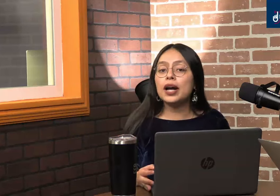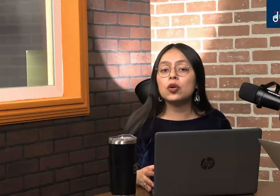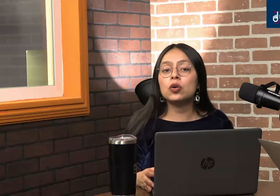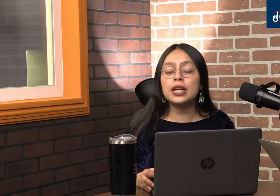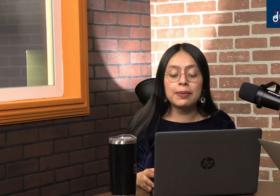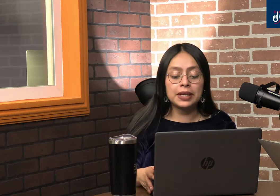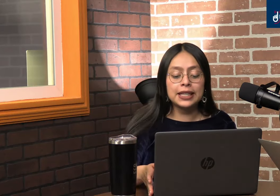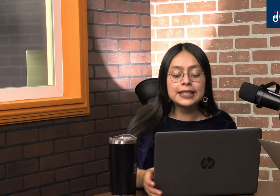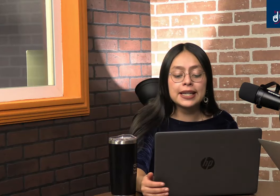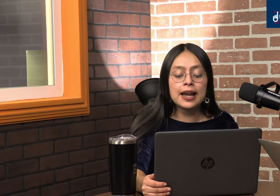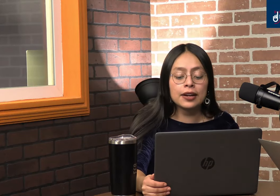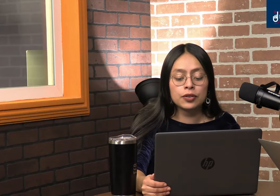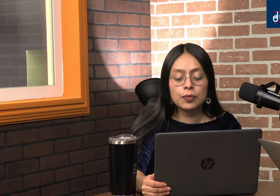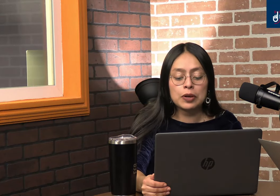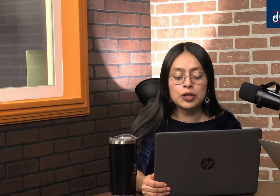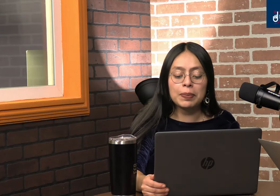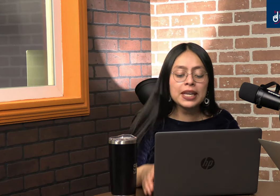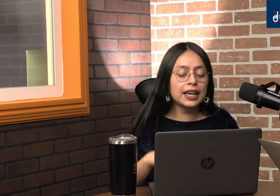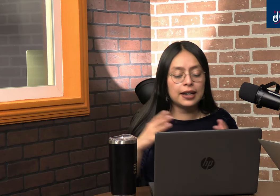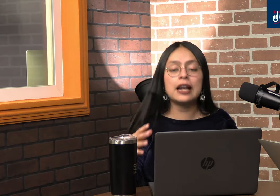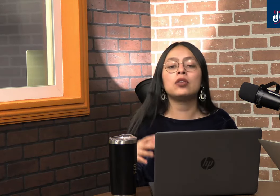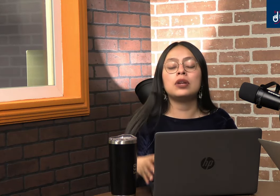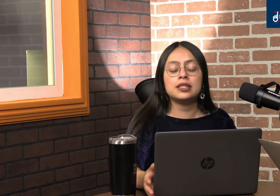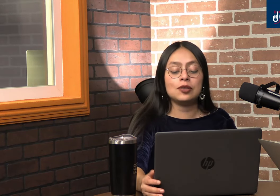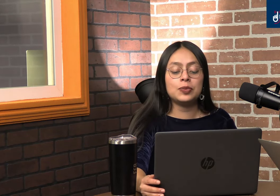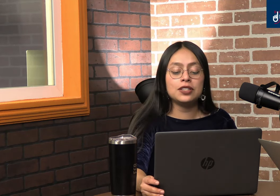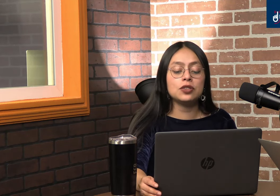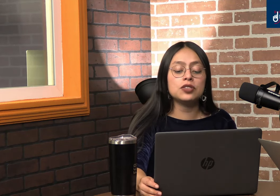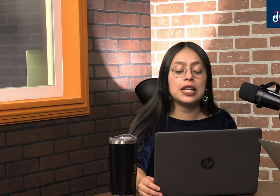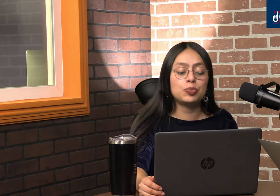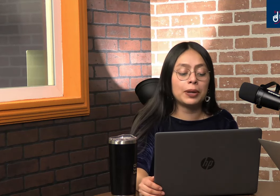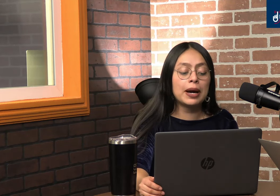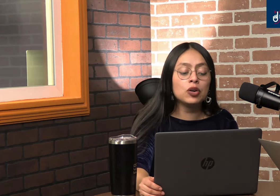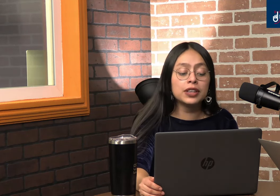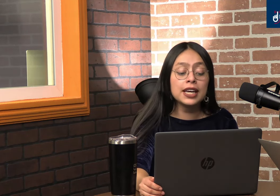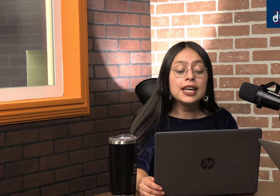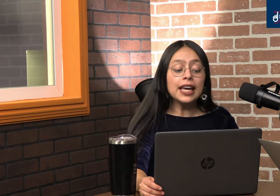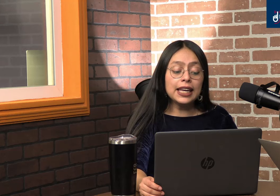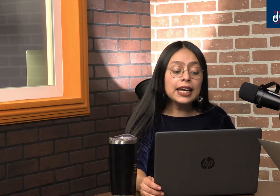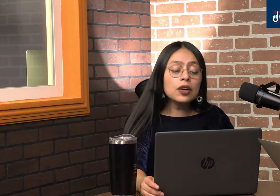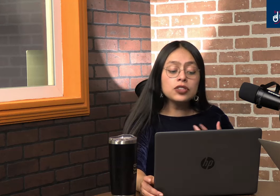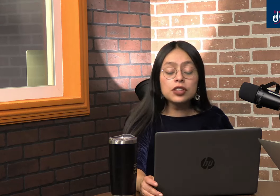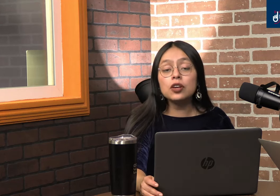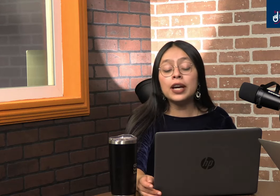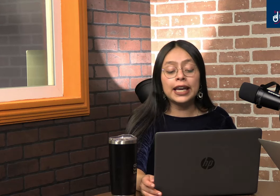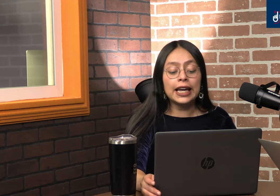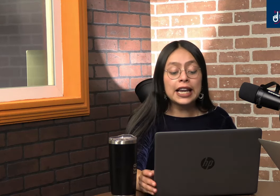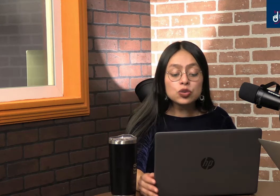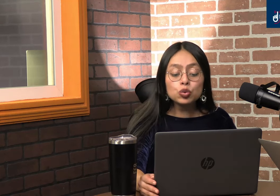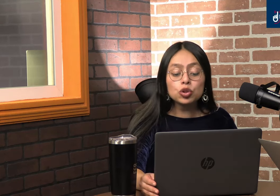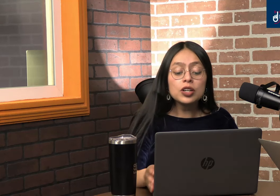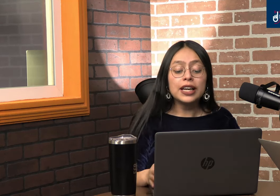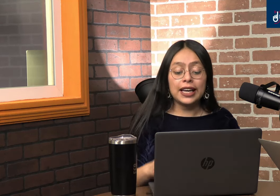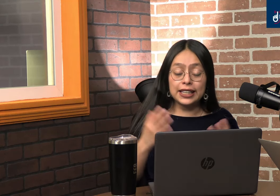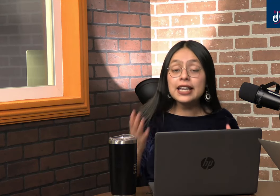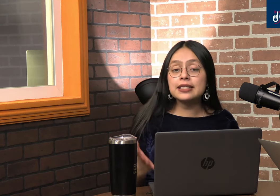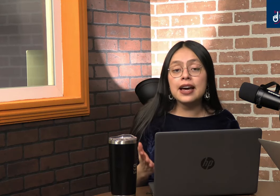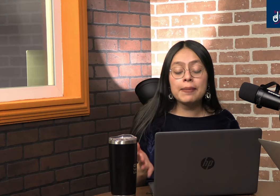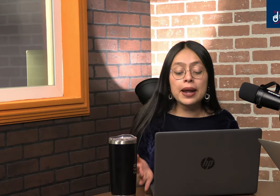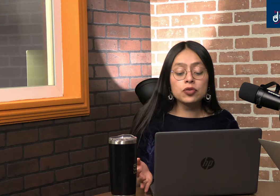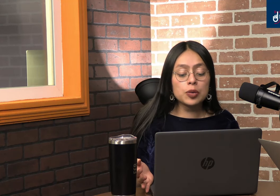dialogar con la ministra norma Lucía piña en general con las y los ministros de la suprema corte y ella coincidió en que el